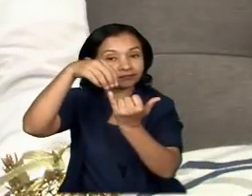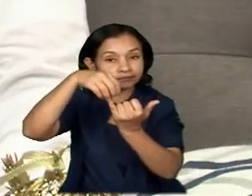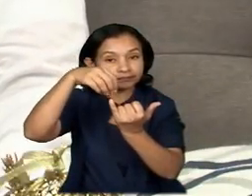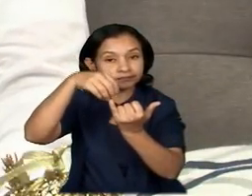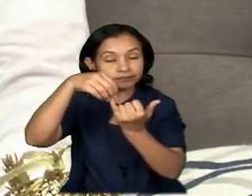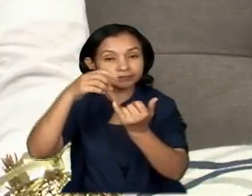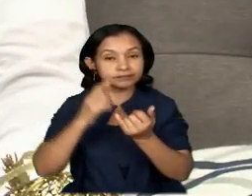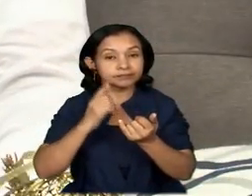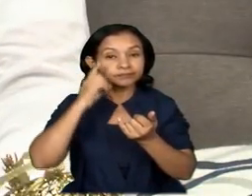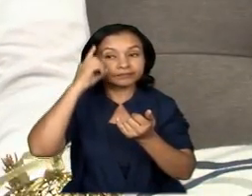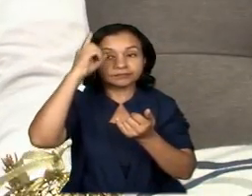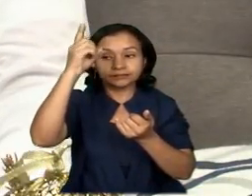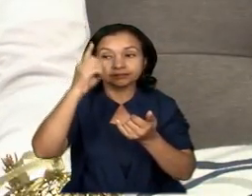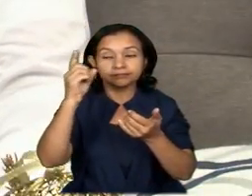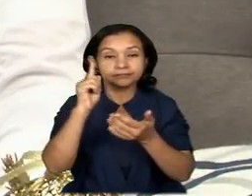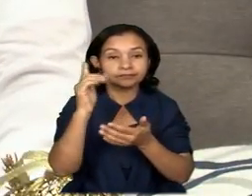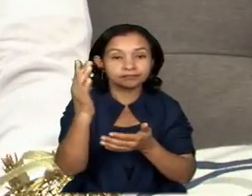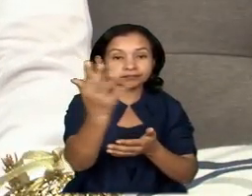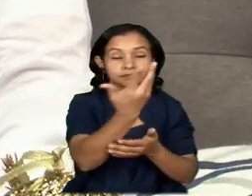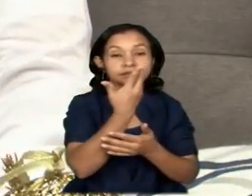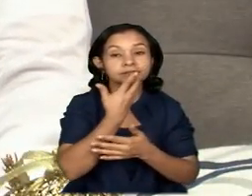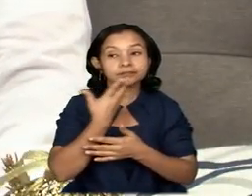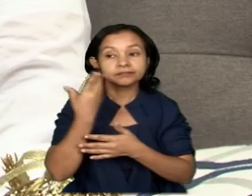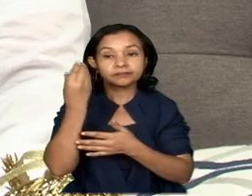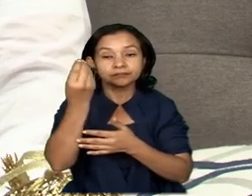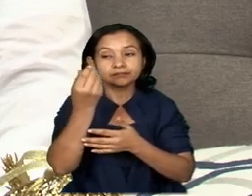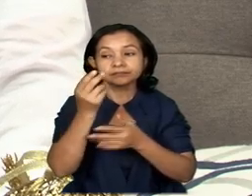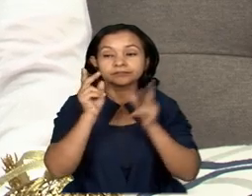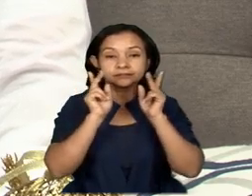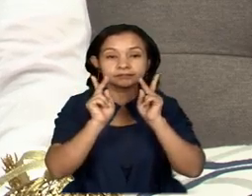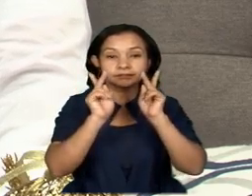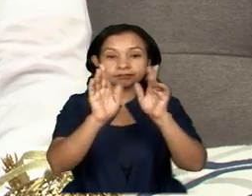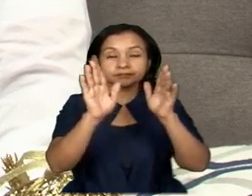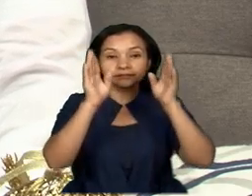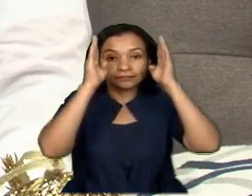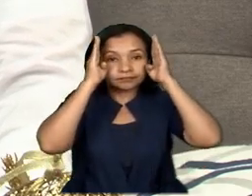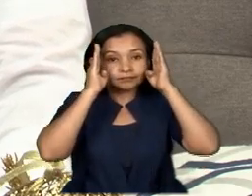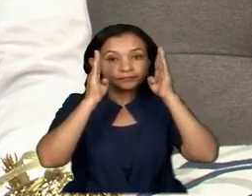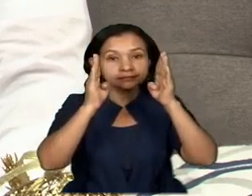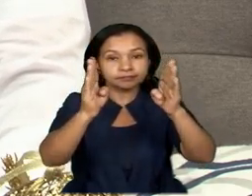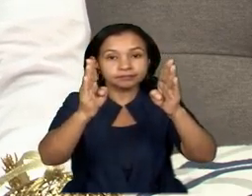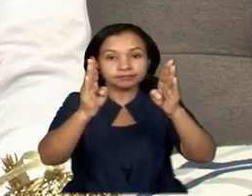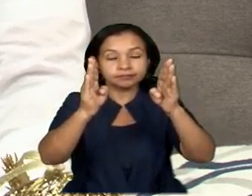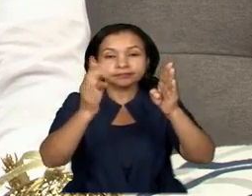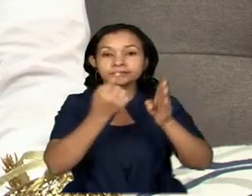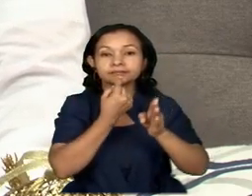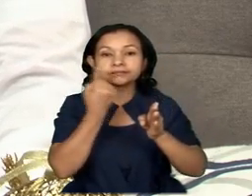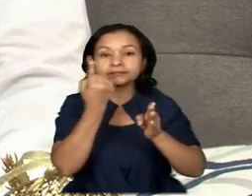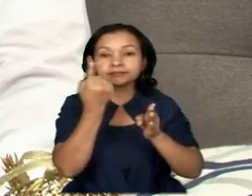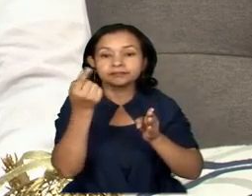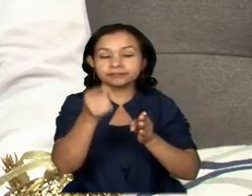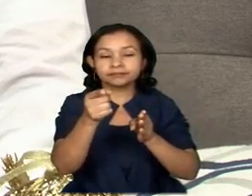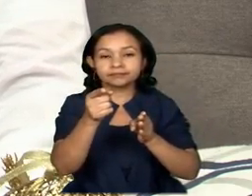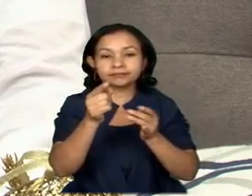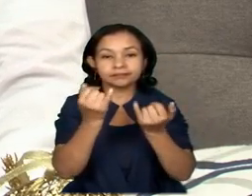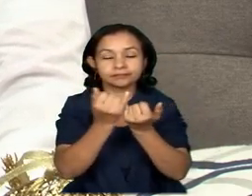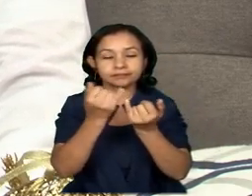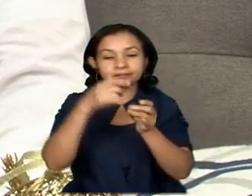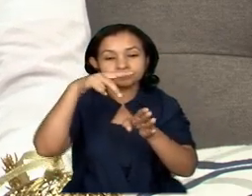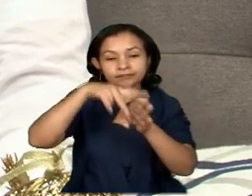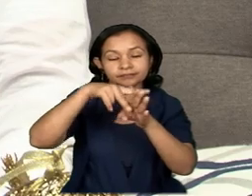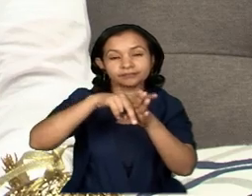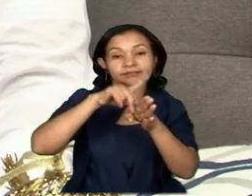desarrollo profesional de todos estos jóvenes. Particular atención se ha puesto a los egresados del bachillerato en el